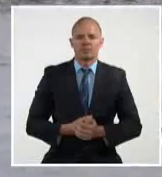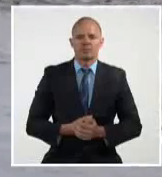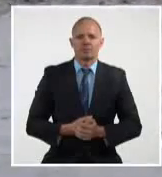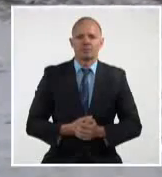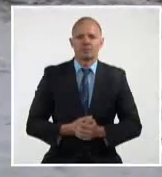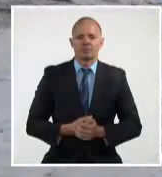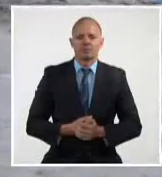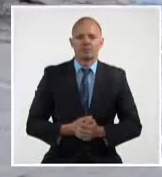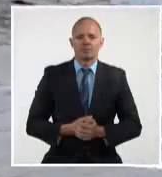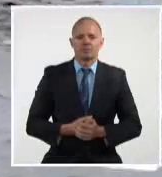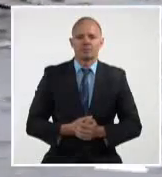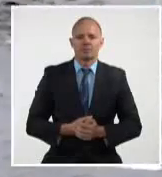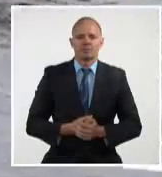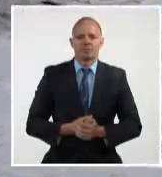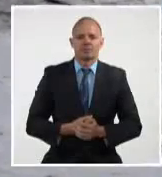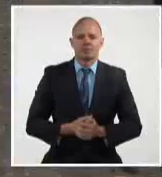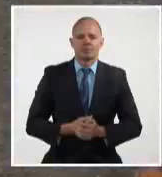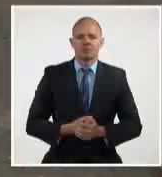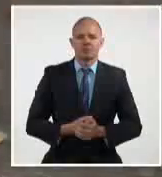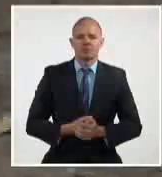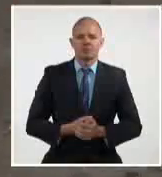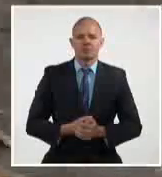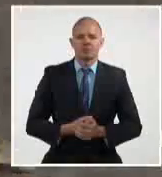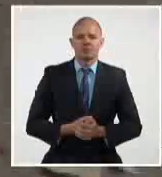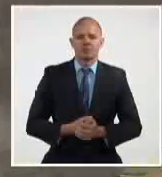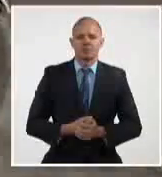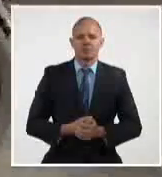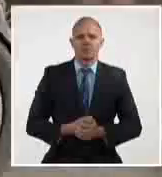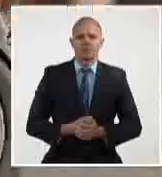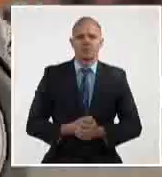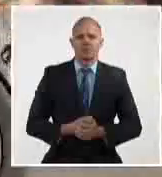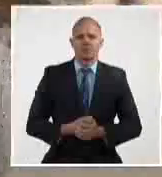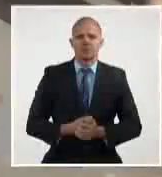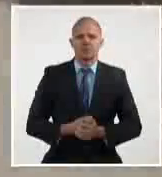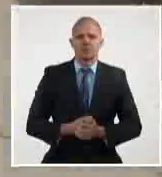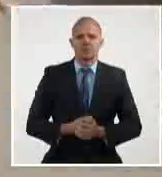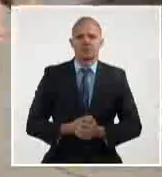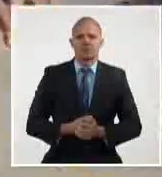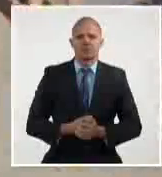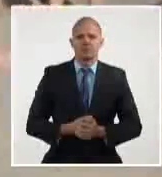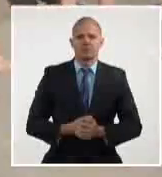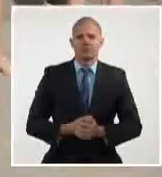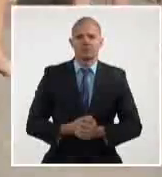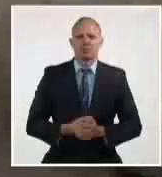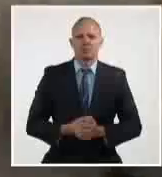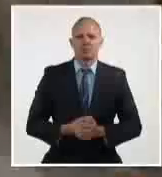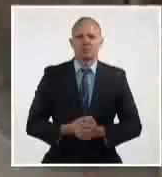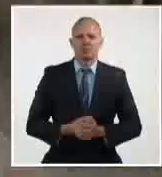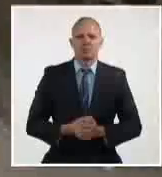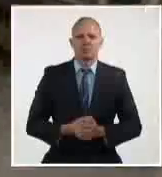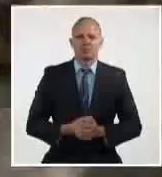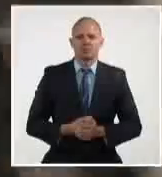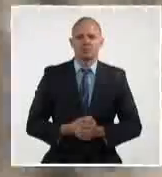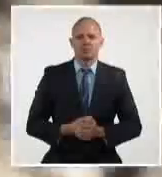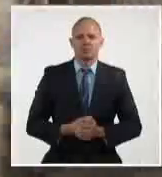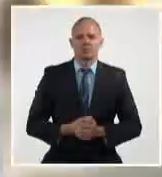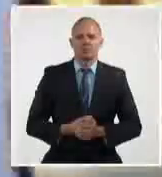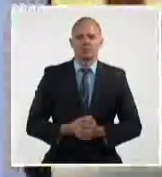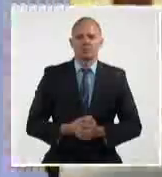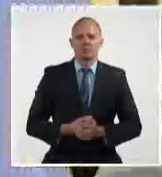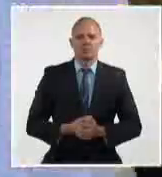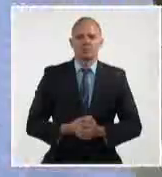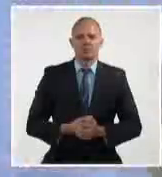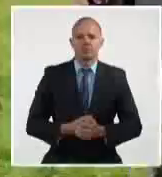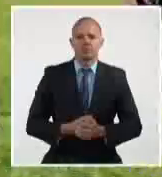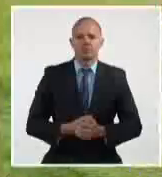dificultades económicas y la inseguridad las causas fundamentales del aumento de la migración irregular hacia Estados Unidos. Para